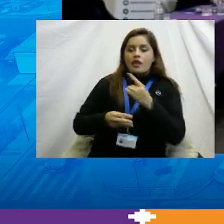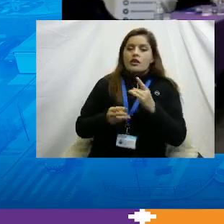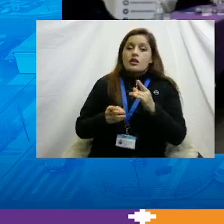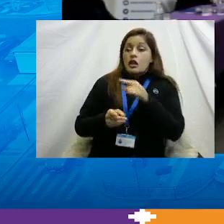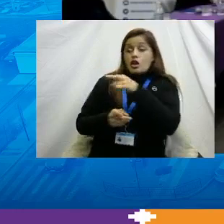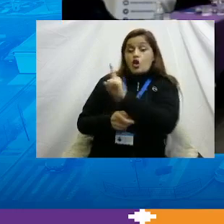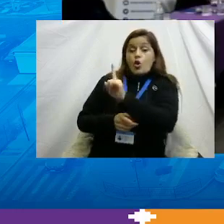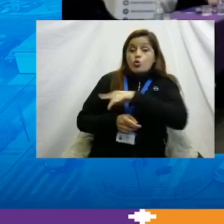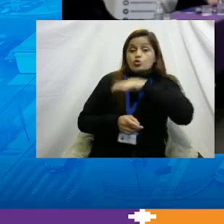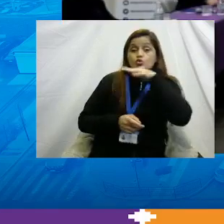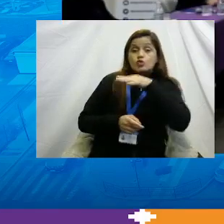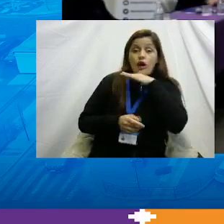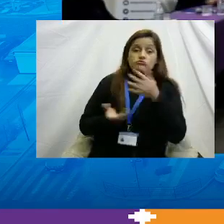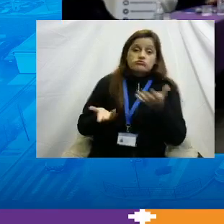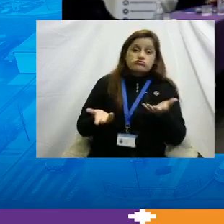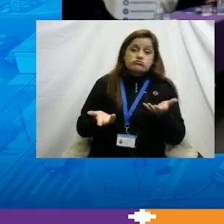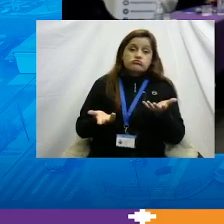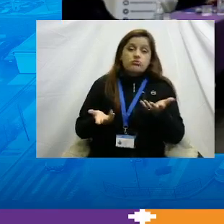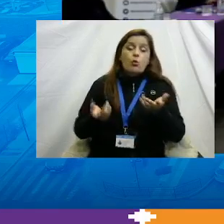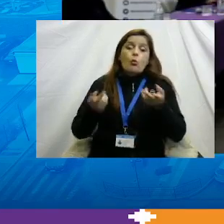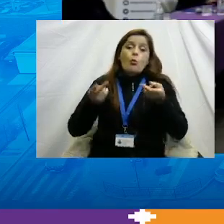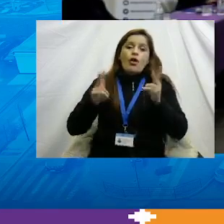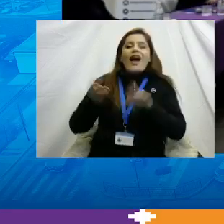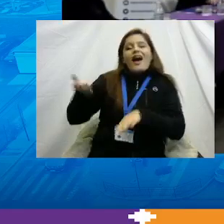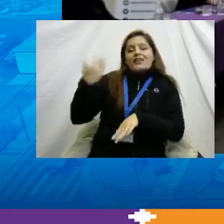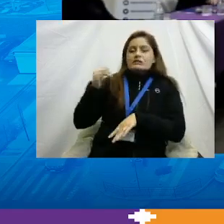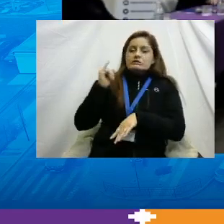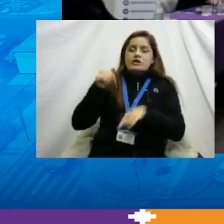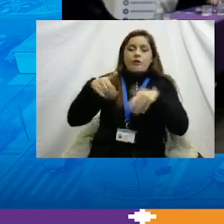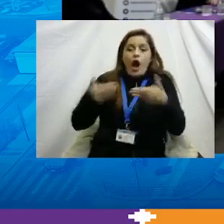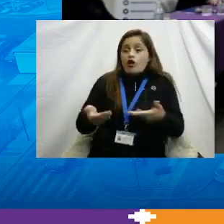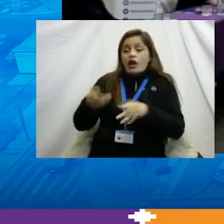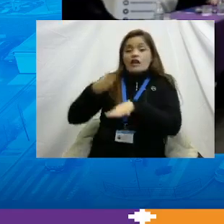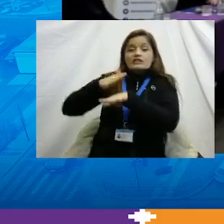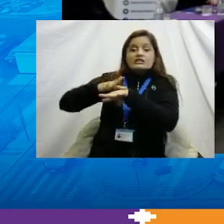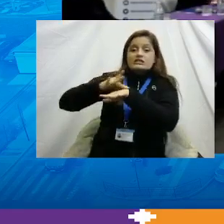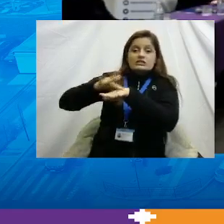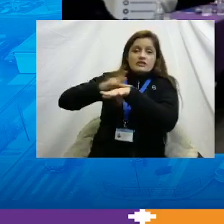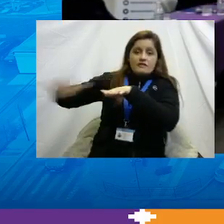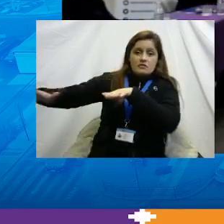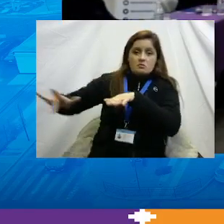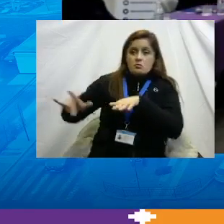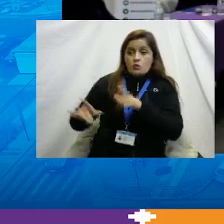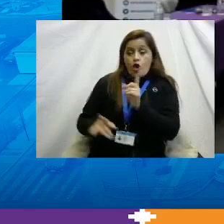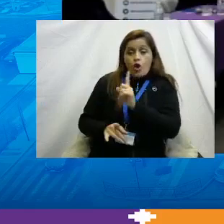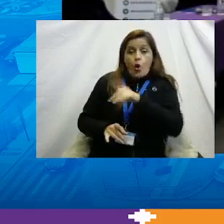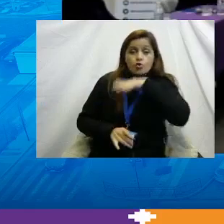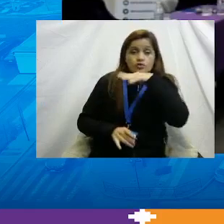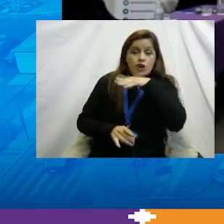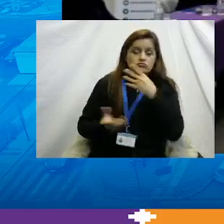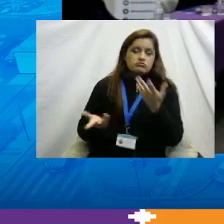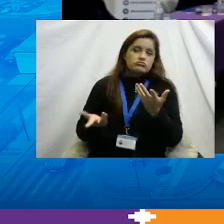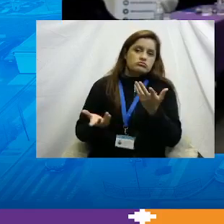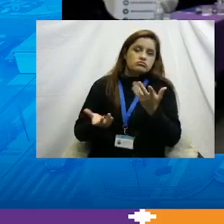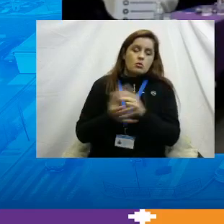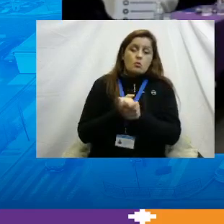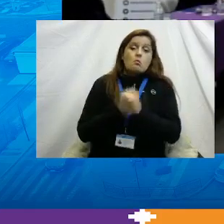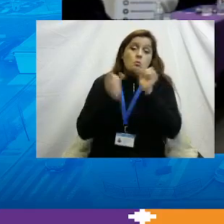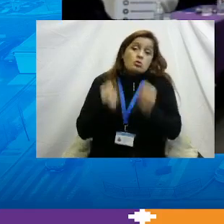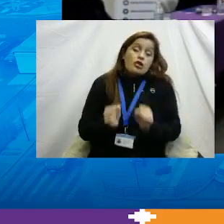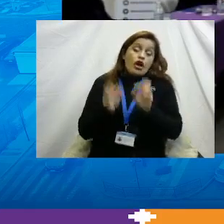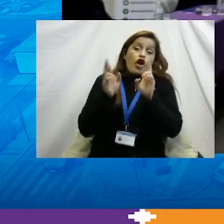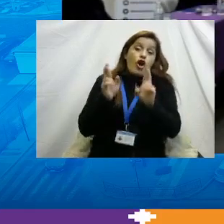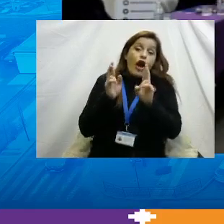Corporación de Educación, se ocuparon en su momento, hoy día están ahí, sin ninguna utilización. Entonces, sería una